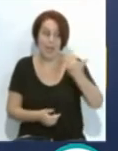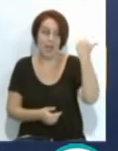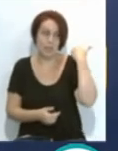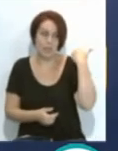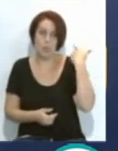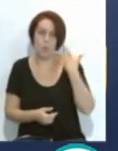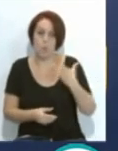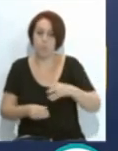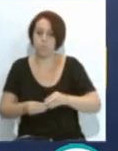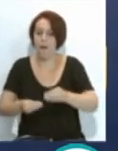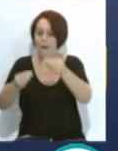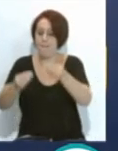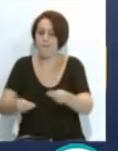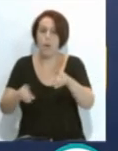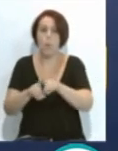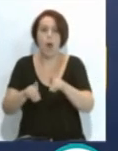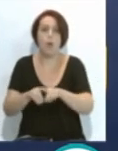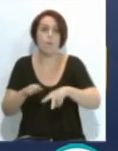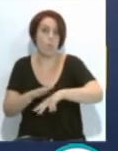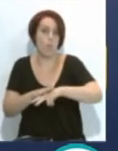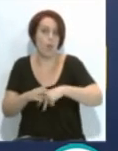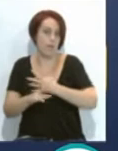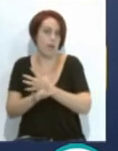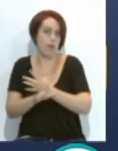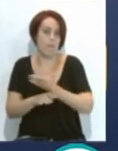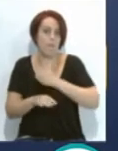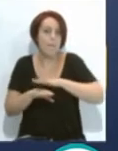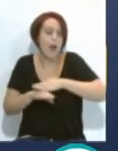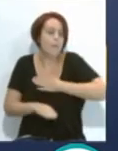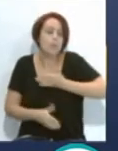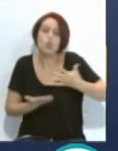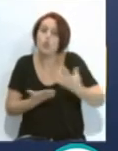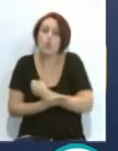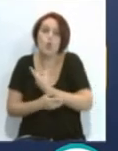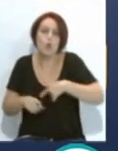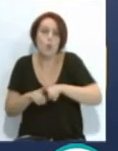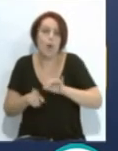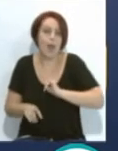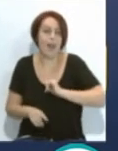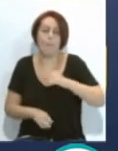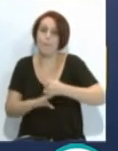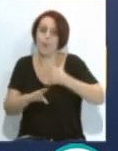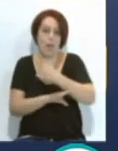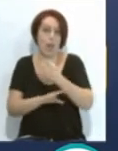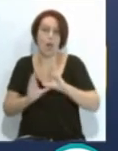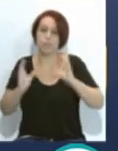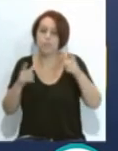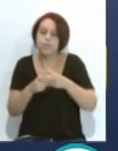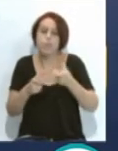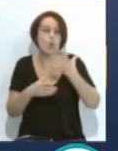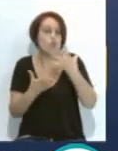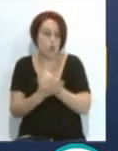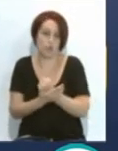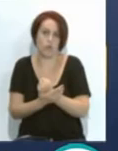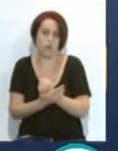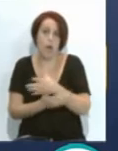consolidado como futbolista. Para mí todos mis jugadores son jugadores de primera división, son los que conforman la plantilla, todos, y ahora